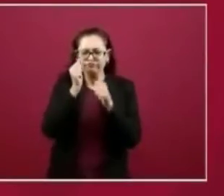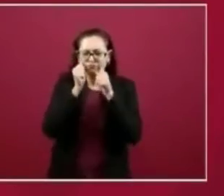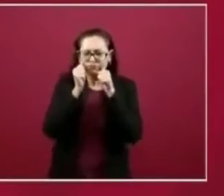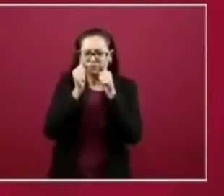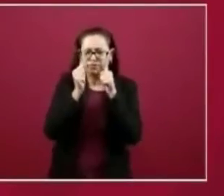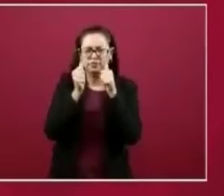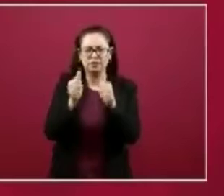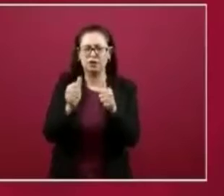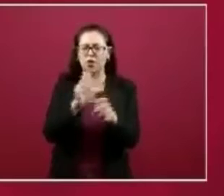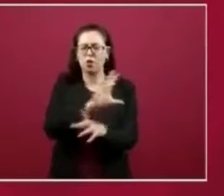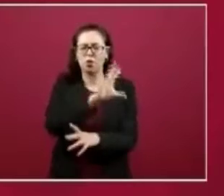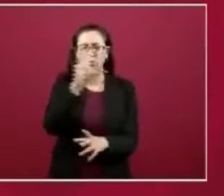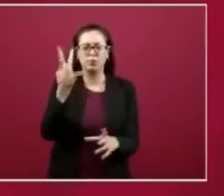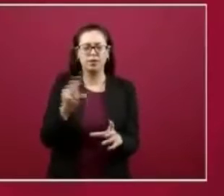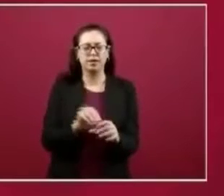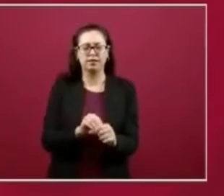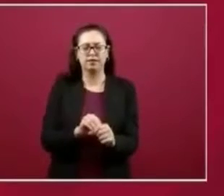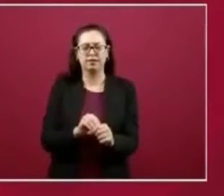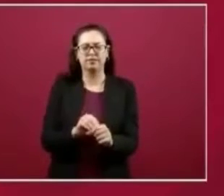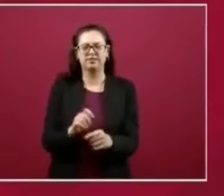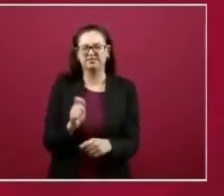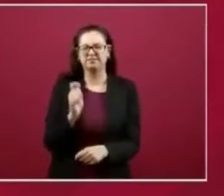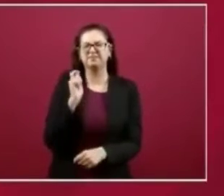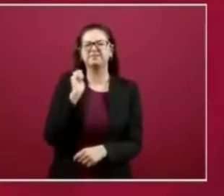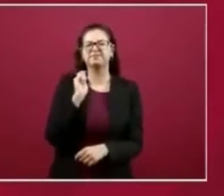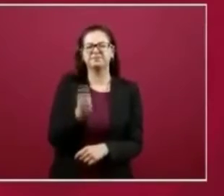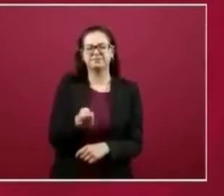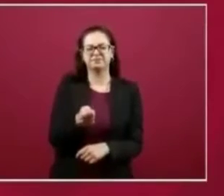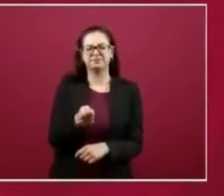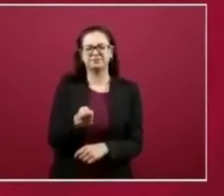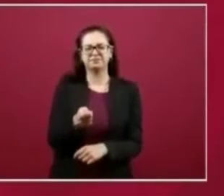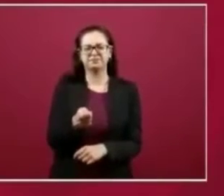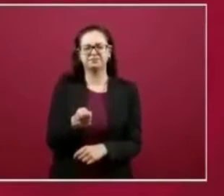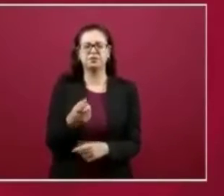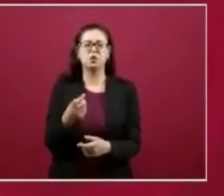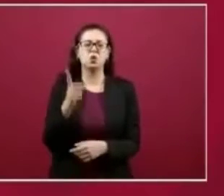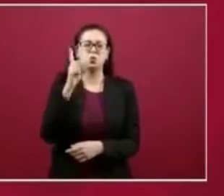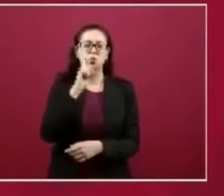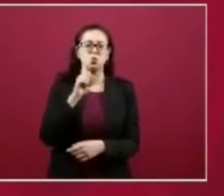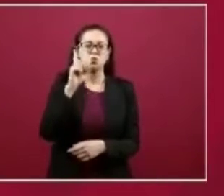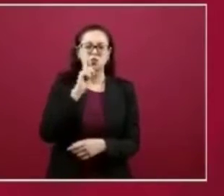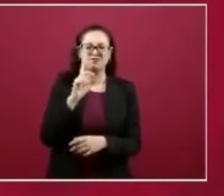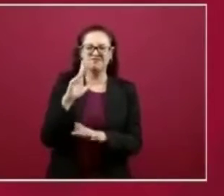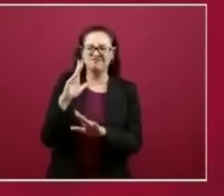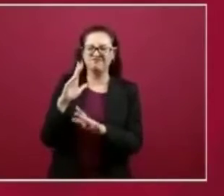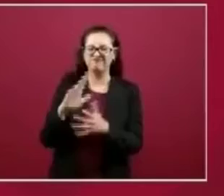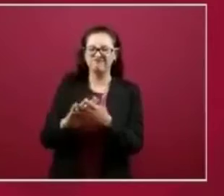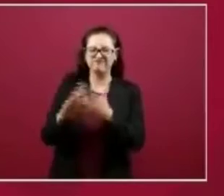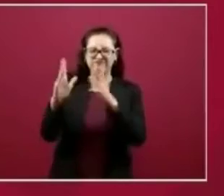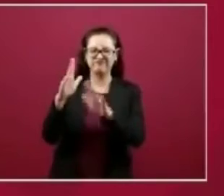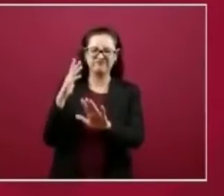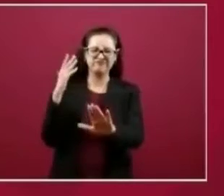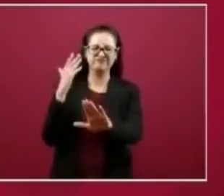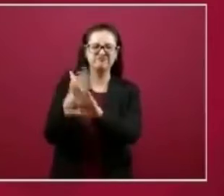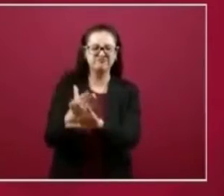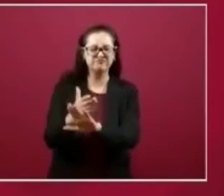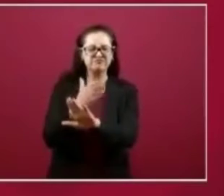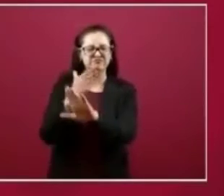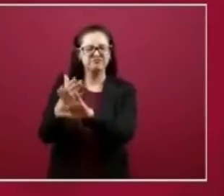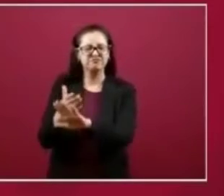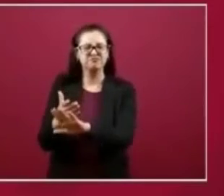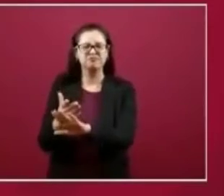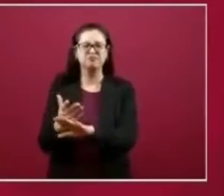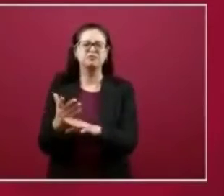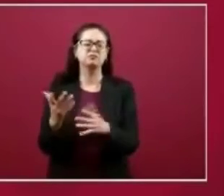toda su dimensión, y nos estamos refiriendo a la violencia en contra de las mujeres. Hay violencia, como todos